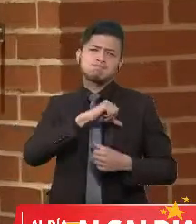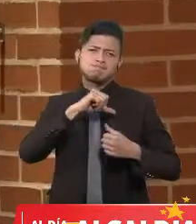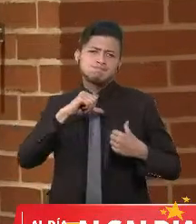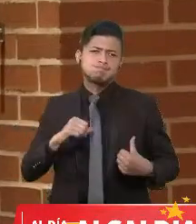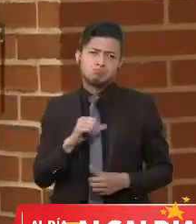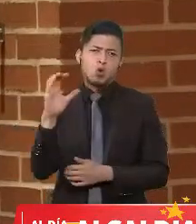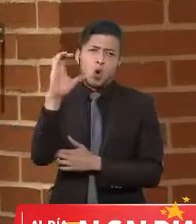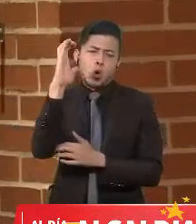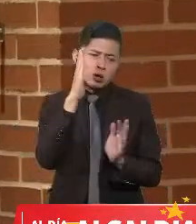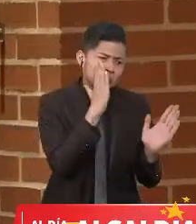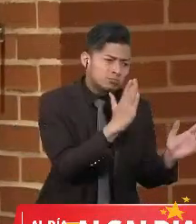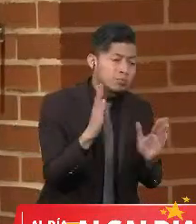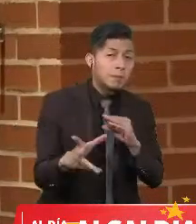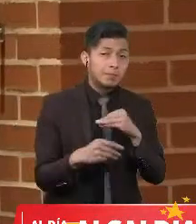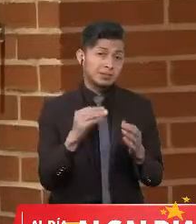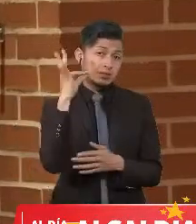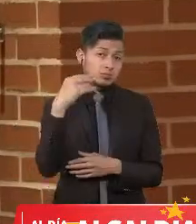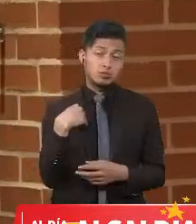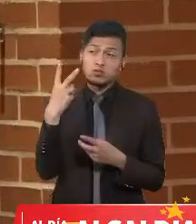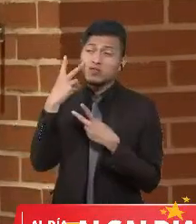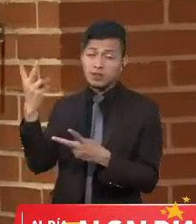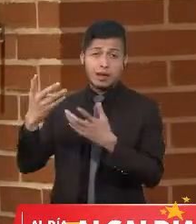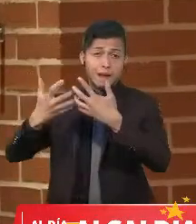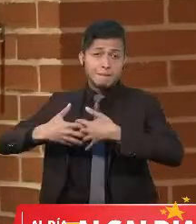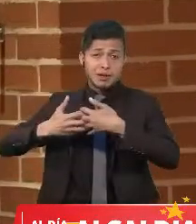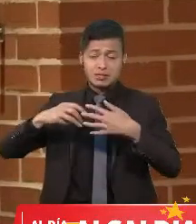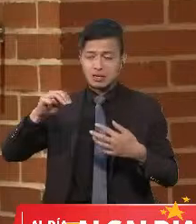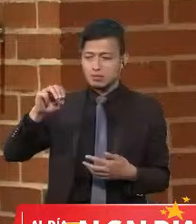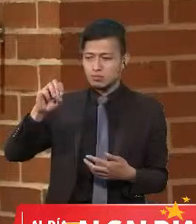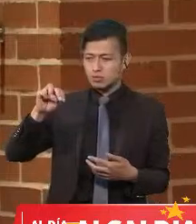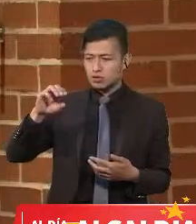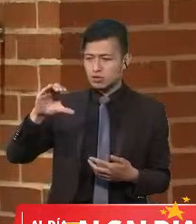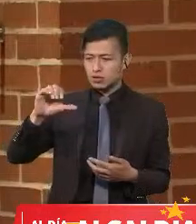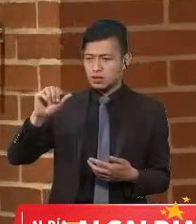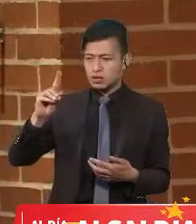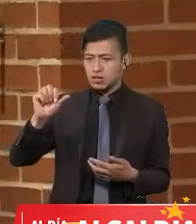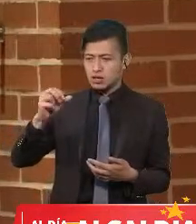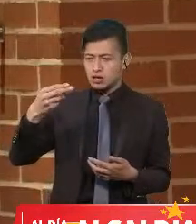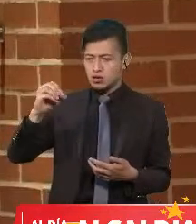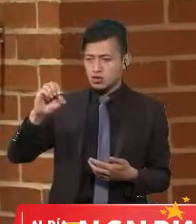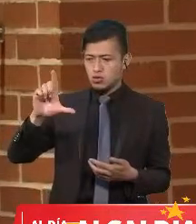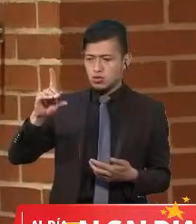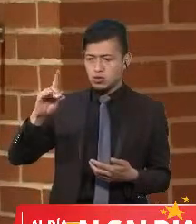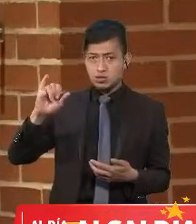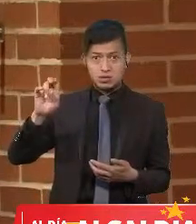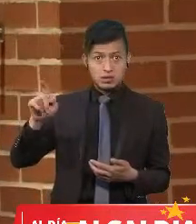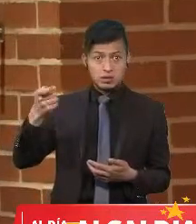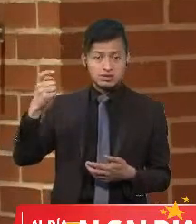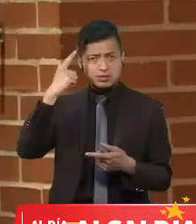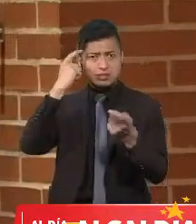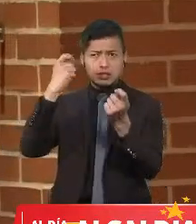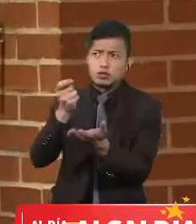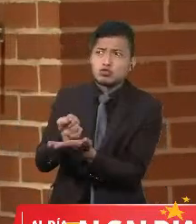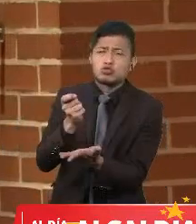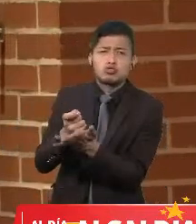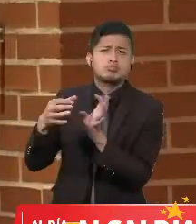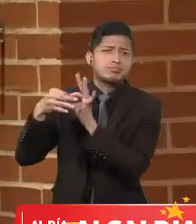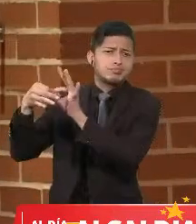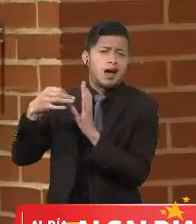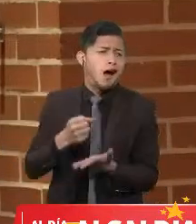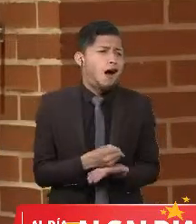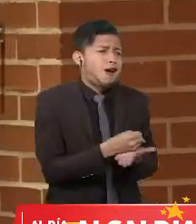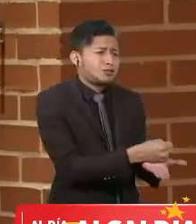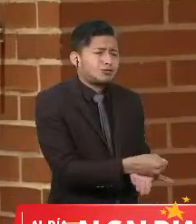testimoniarlo de la mano también de Moncada Holdings, que han sido un socio estratégico para poder llevar ayudas en el momento